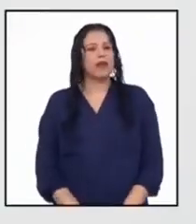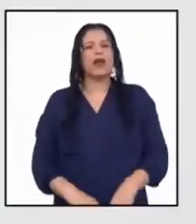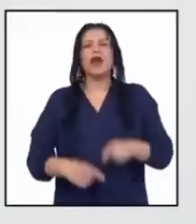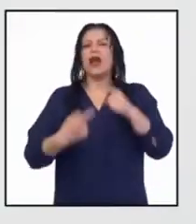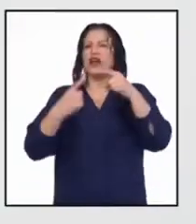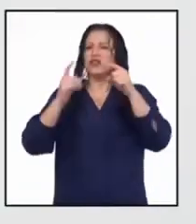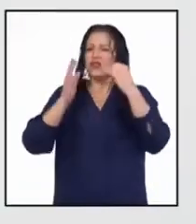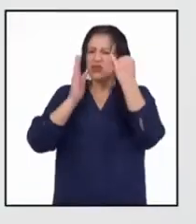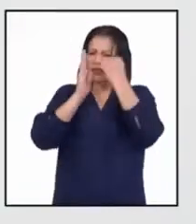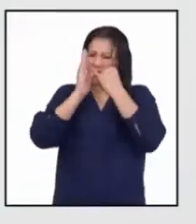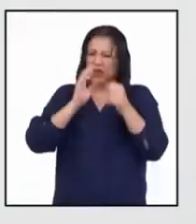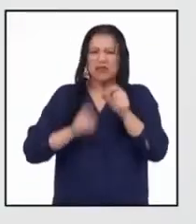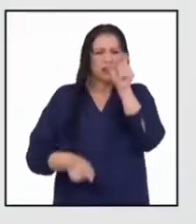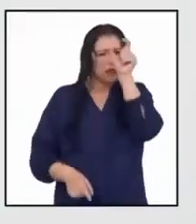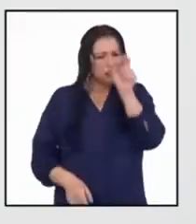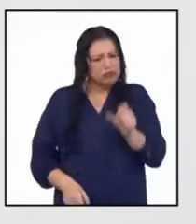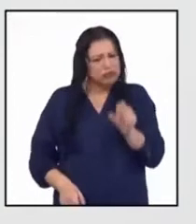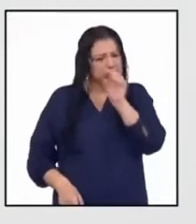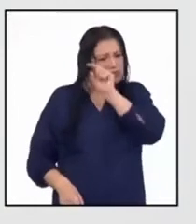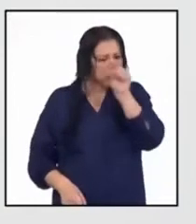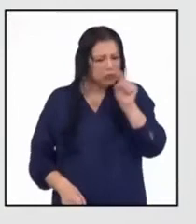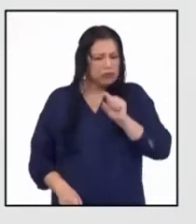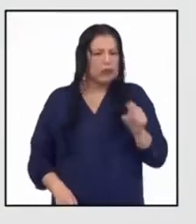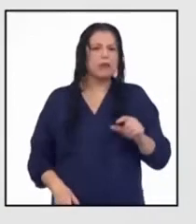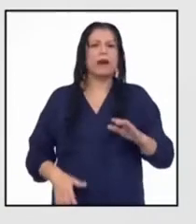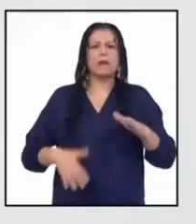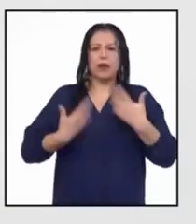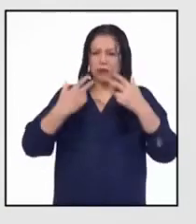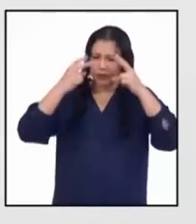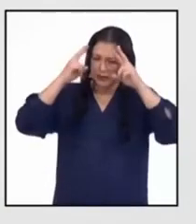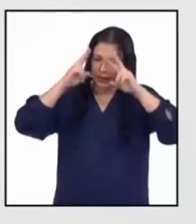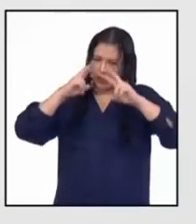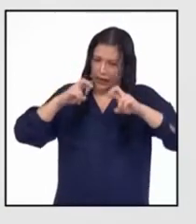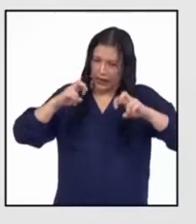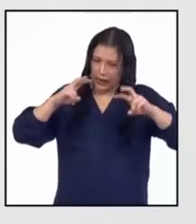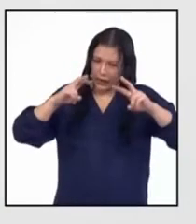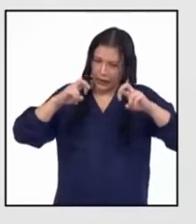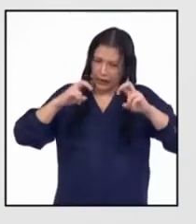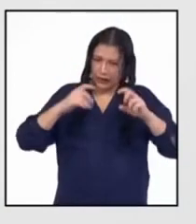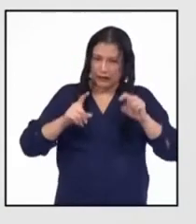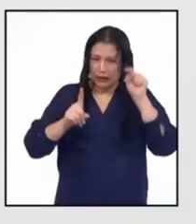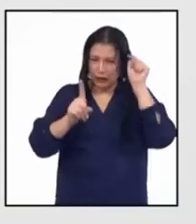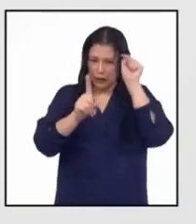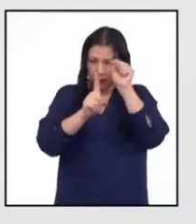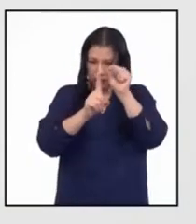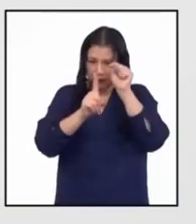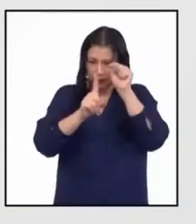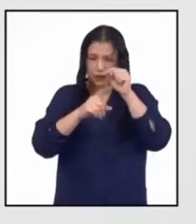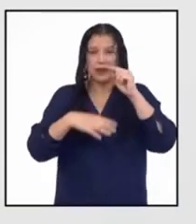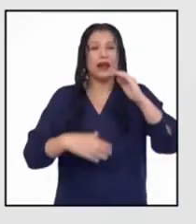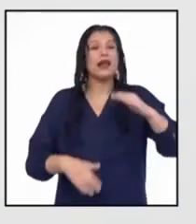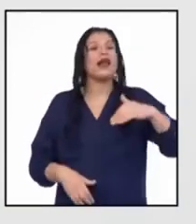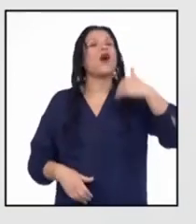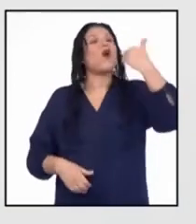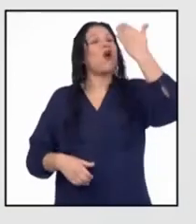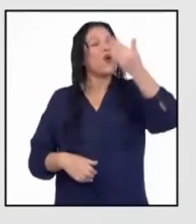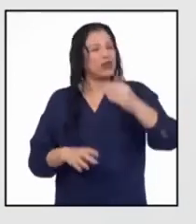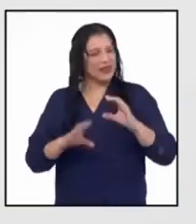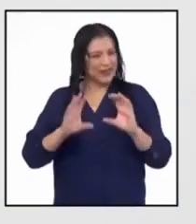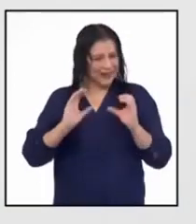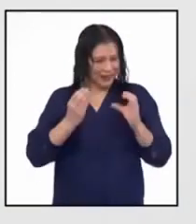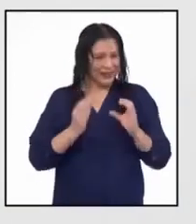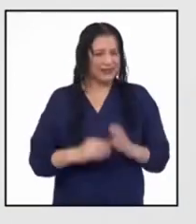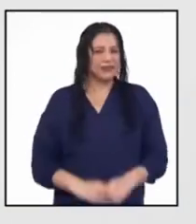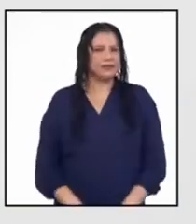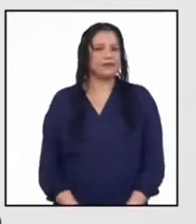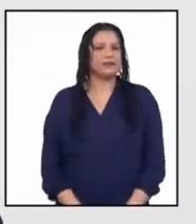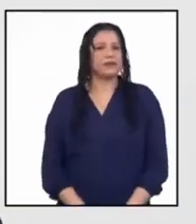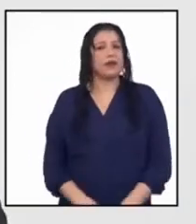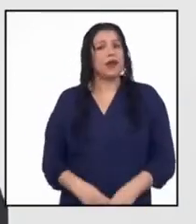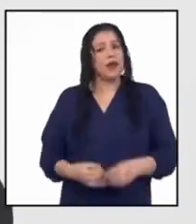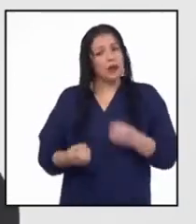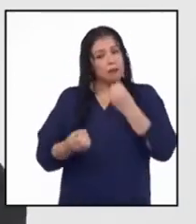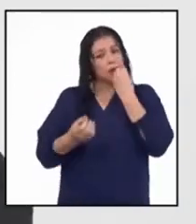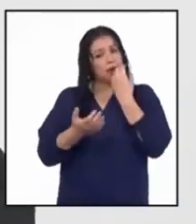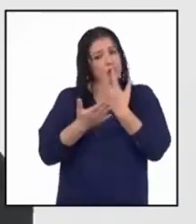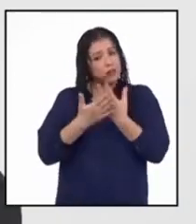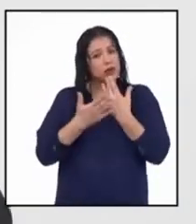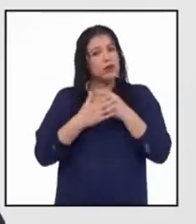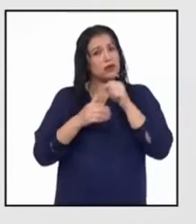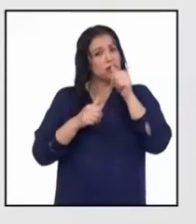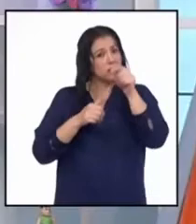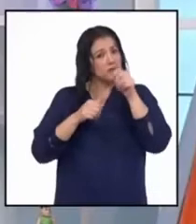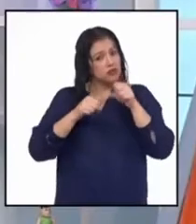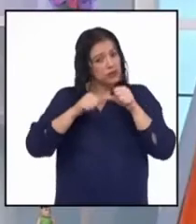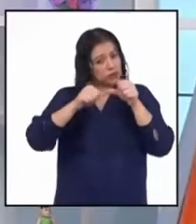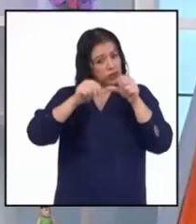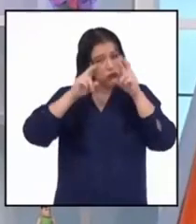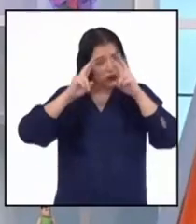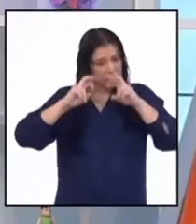tipos de gráfico de barras los estudiaremos con mayor detalle en otro programa. Pero es bueno que sigan